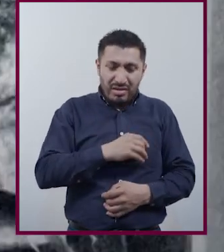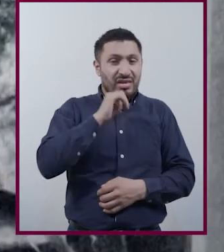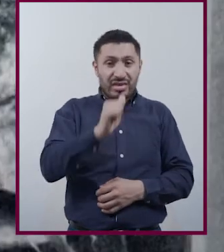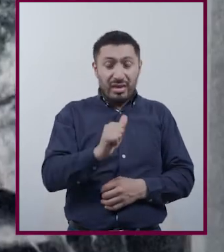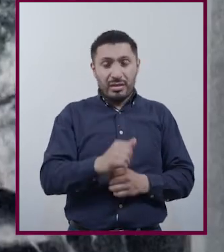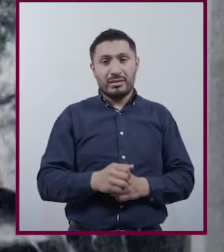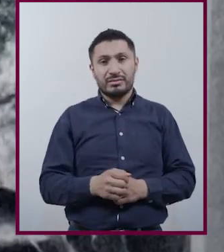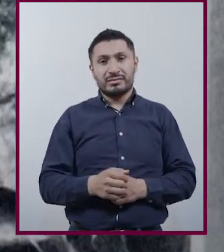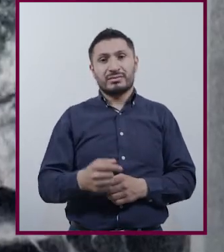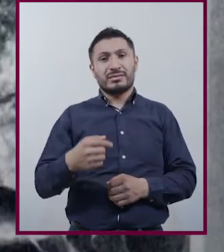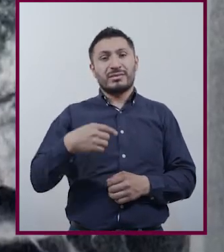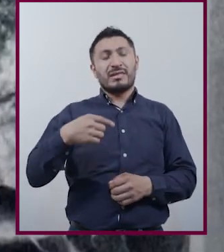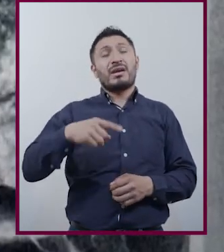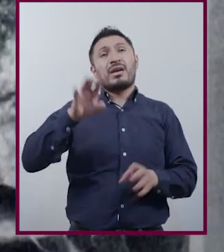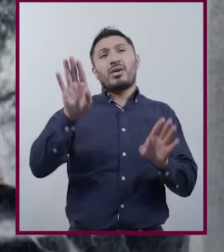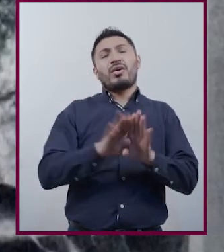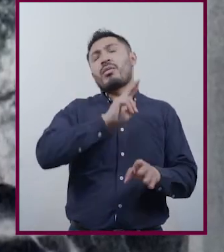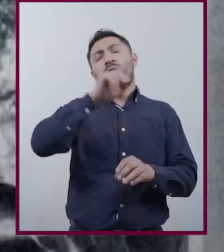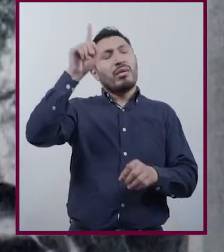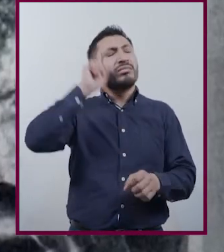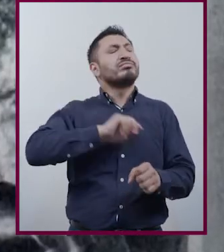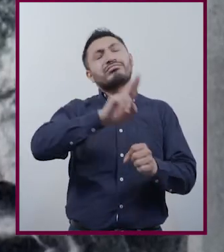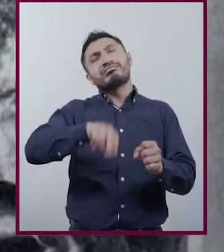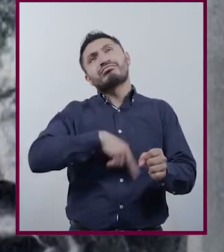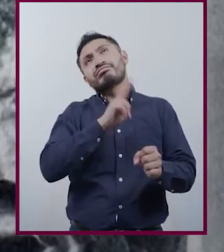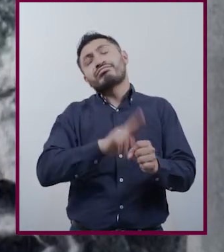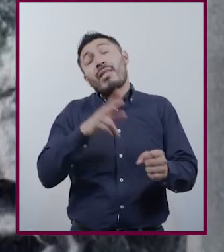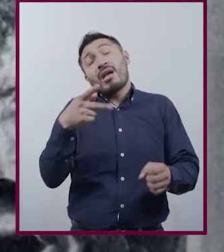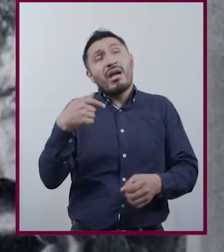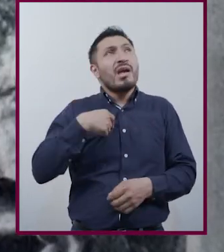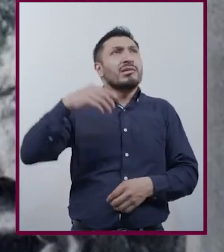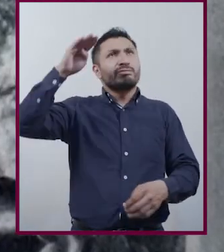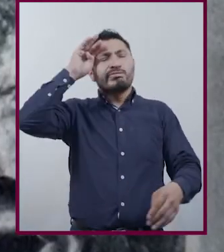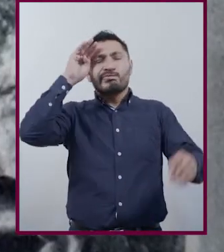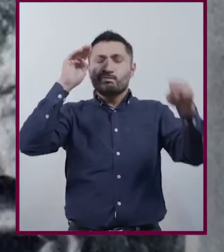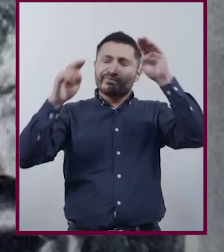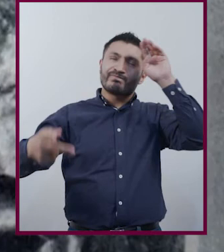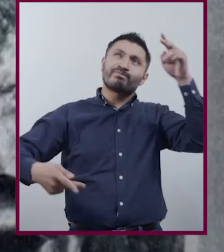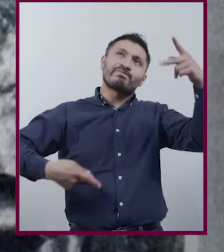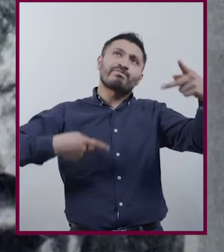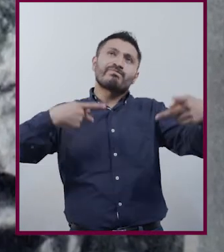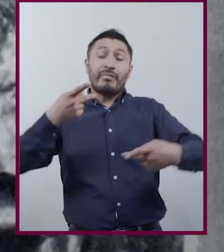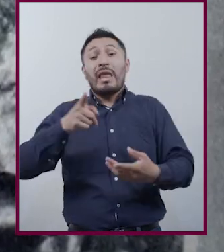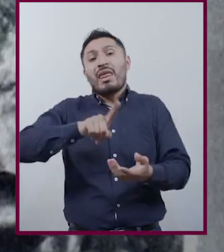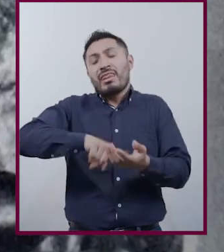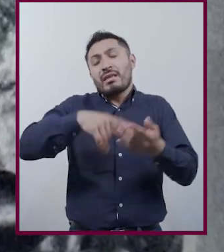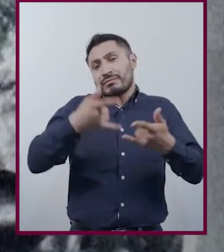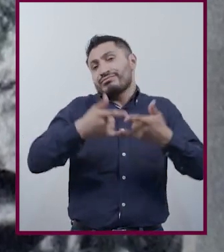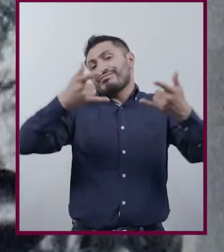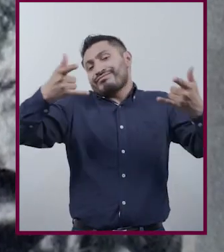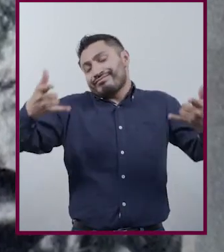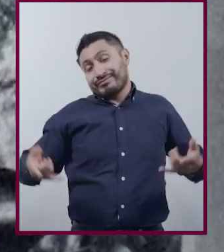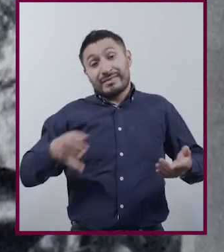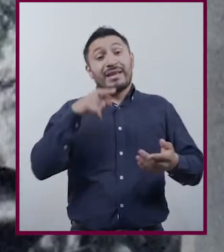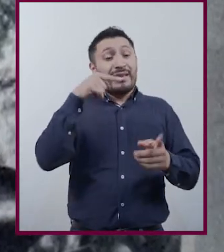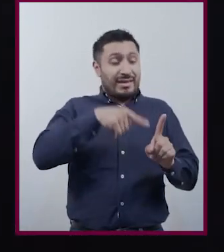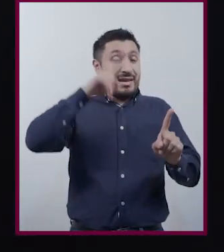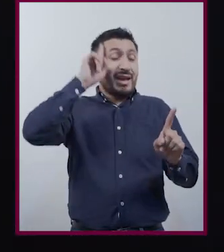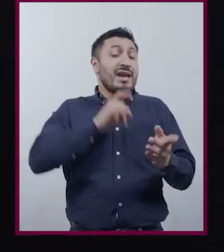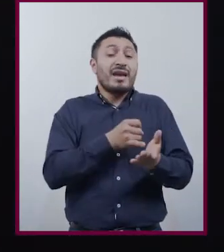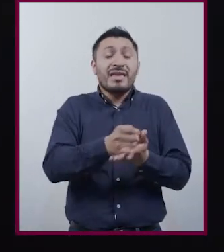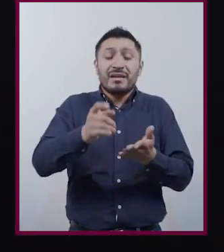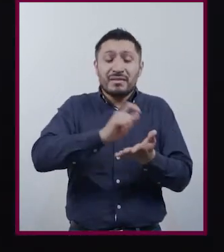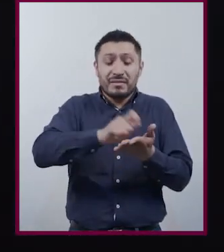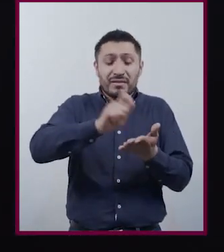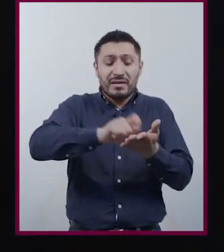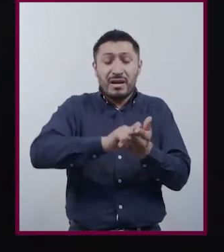Una mujer normal, decíamos, pero que se hace muchas preguntas y forma parte de procesos históricos que decide exponer en